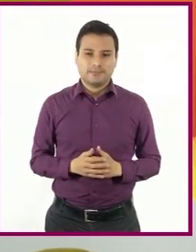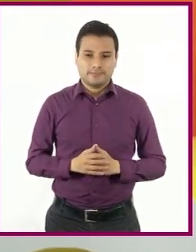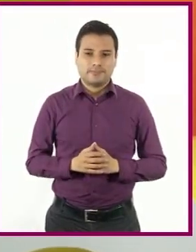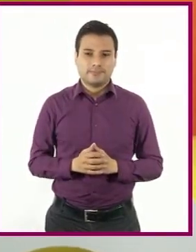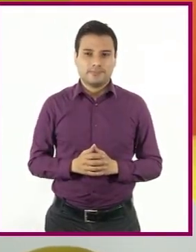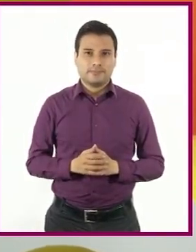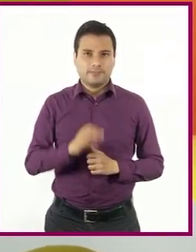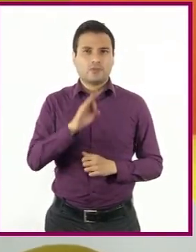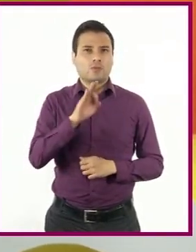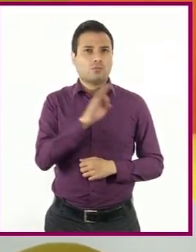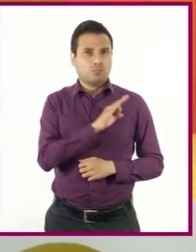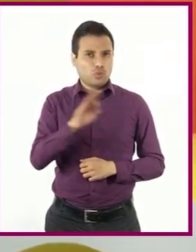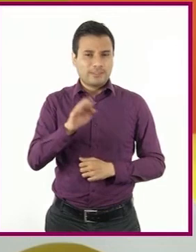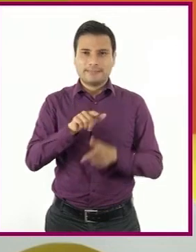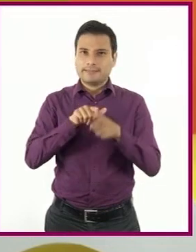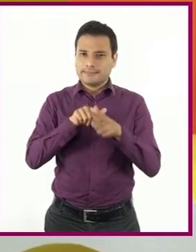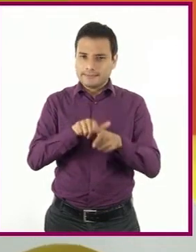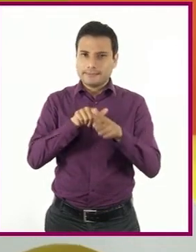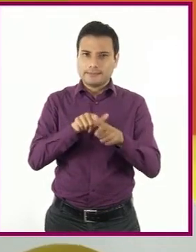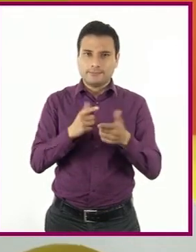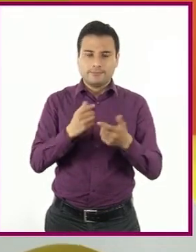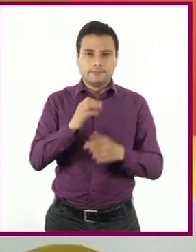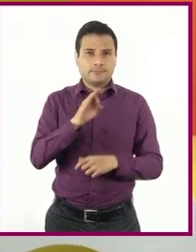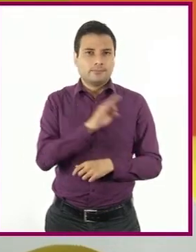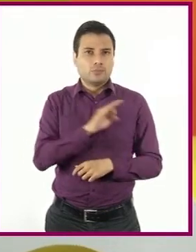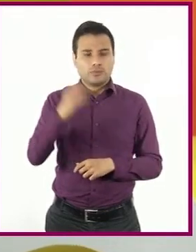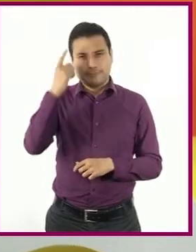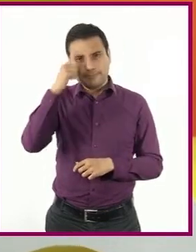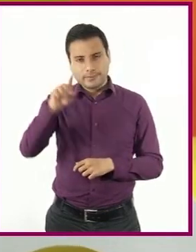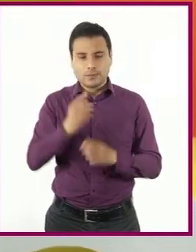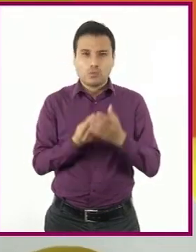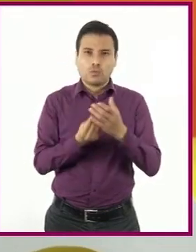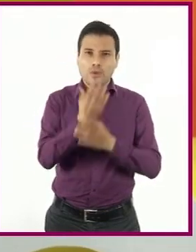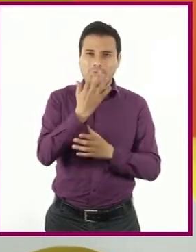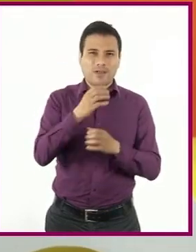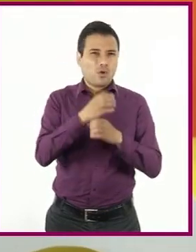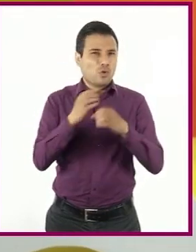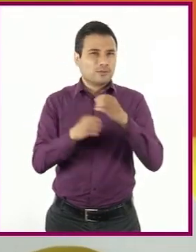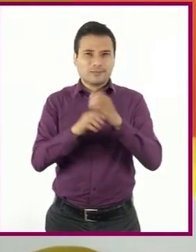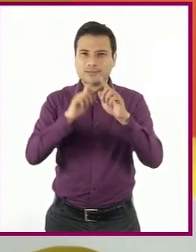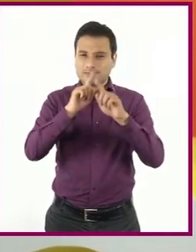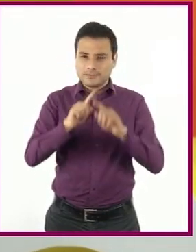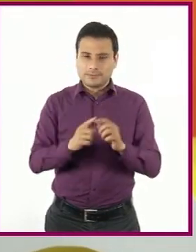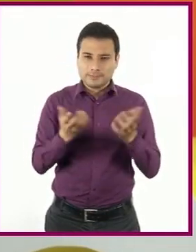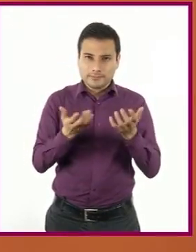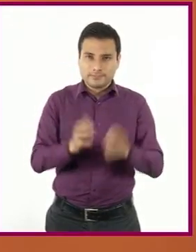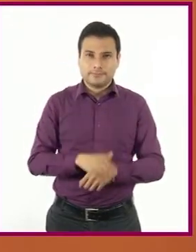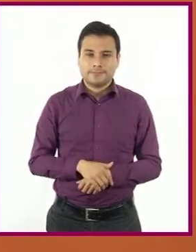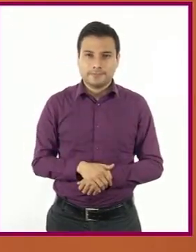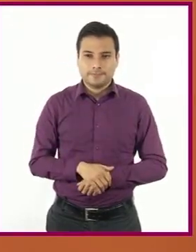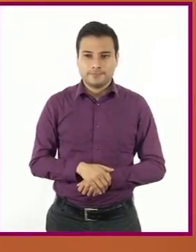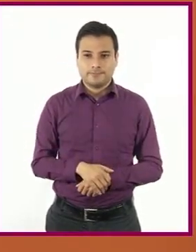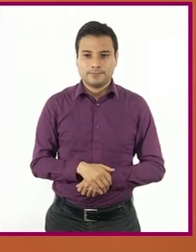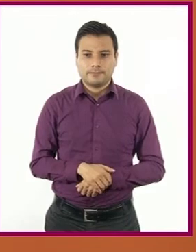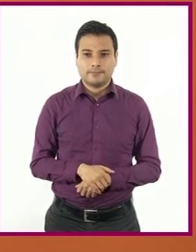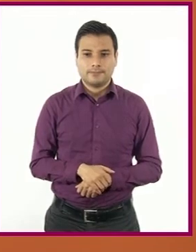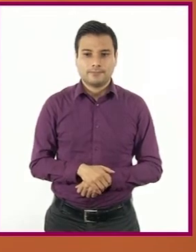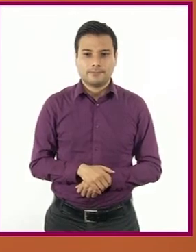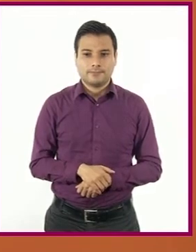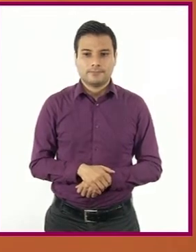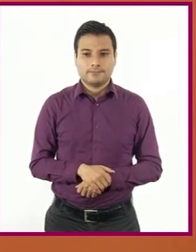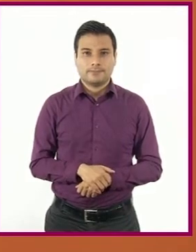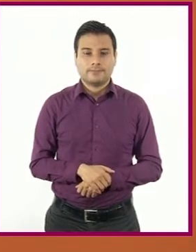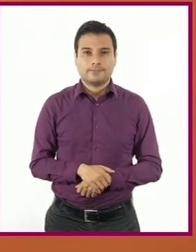seguir desarrollándose para apoyar la aplicación de nuevos espacios en las teorías económicas.